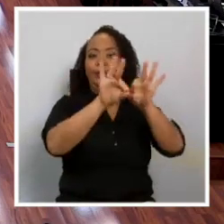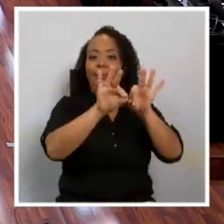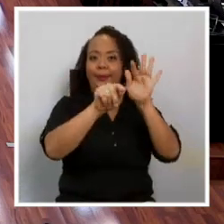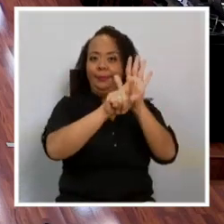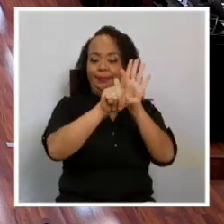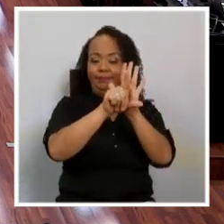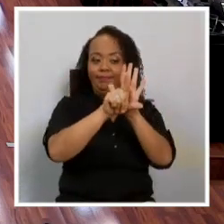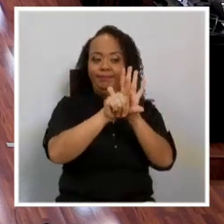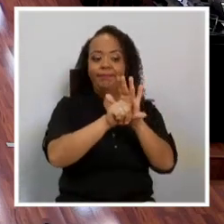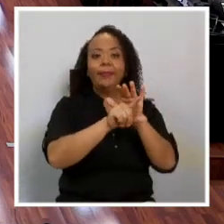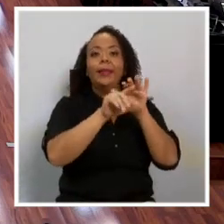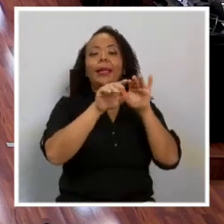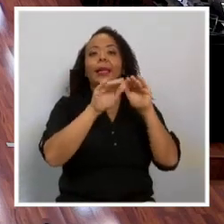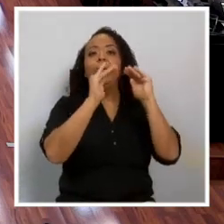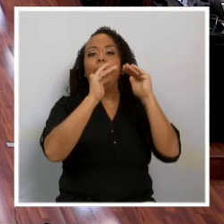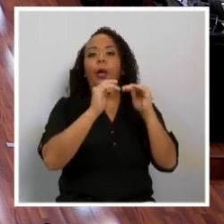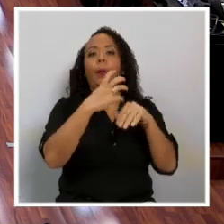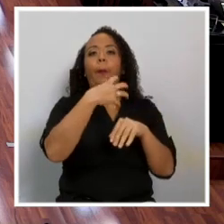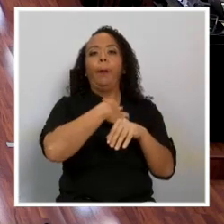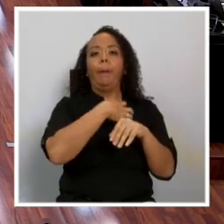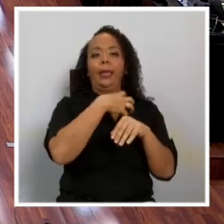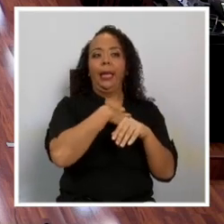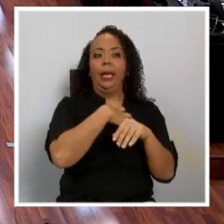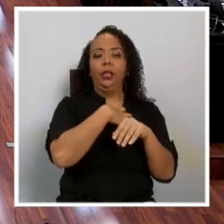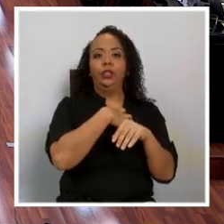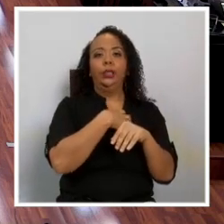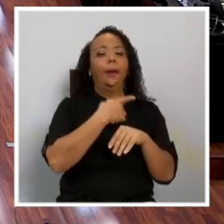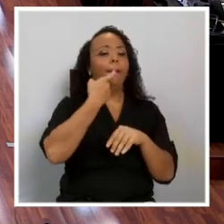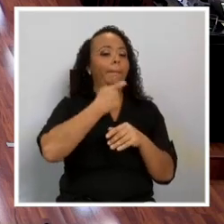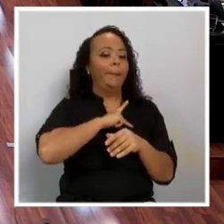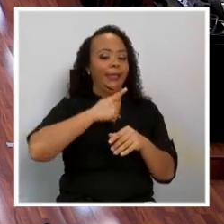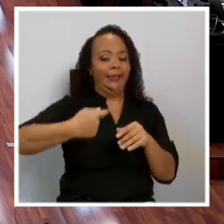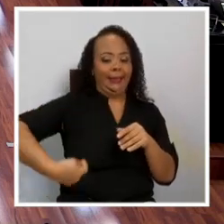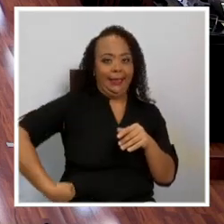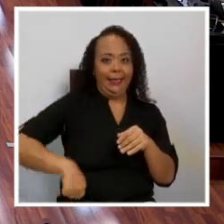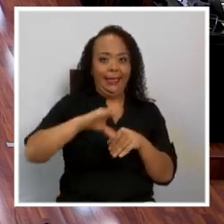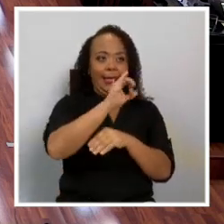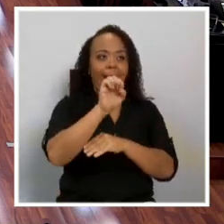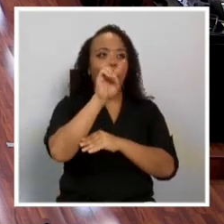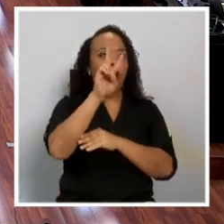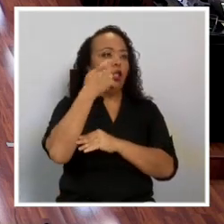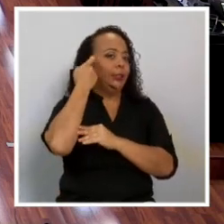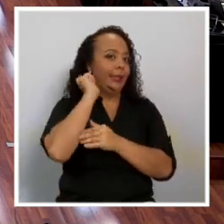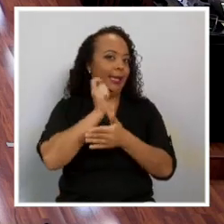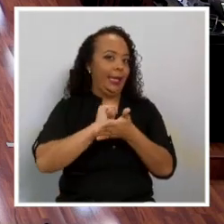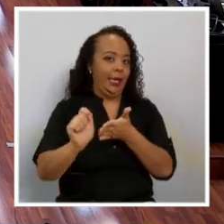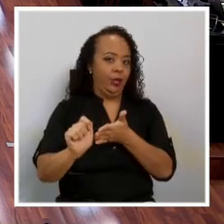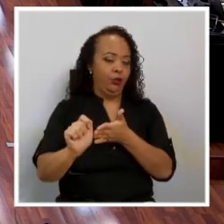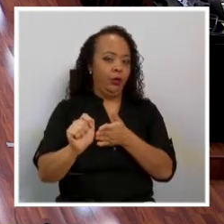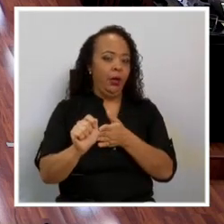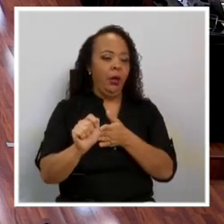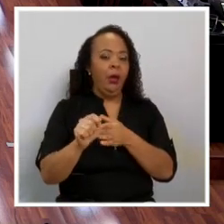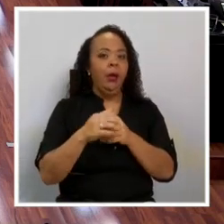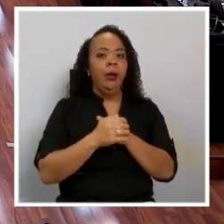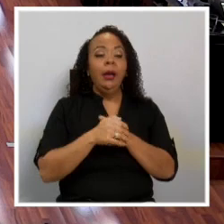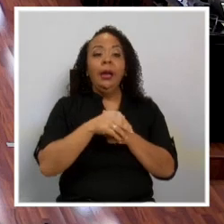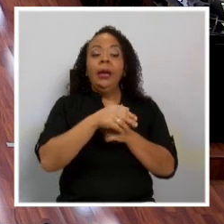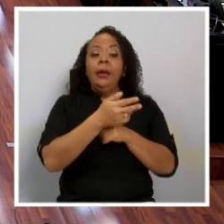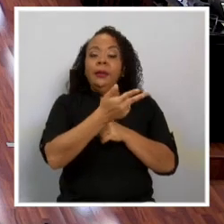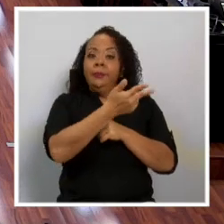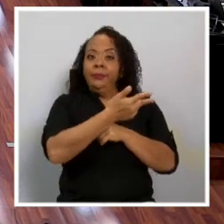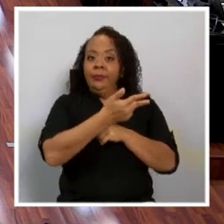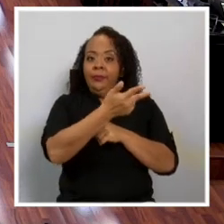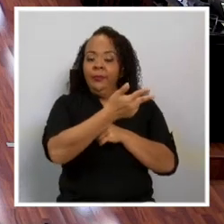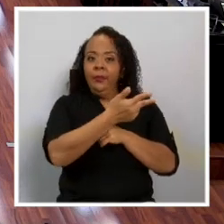los puestos digamos propietarios, que es el presidente, y los 2 secretarios. Esos 3 son